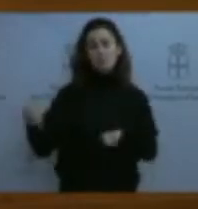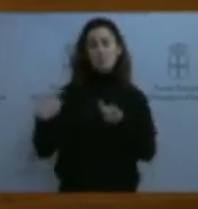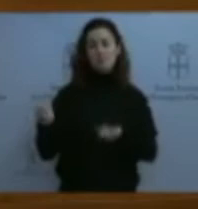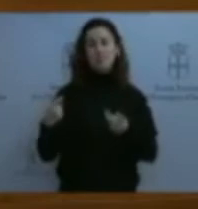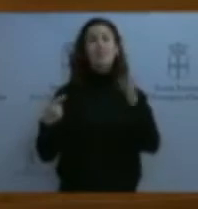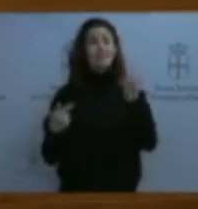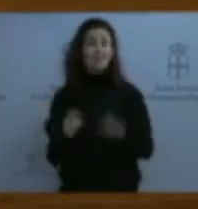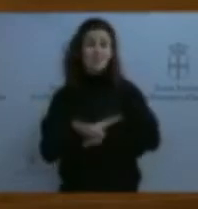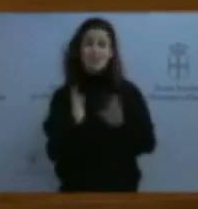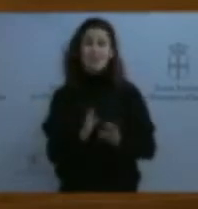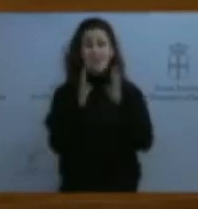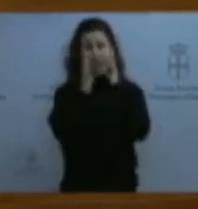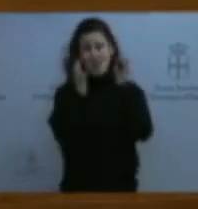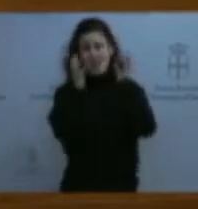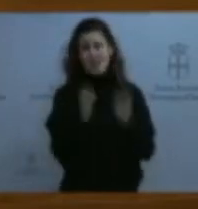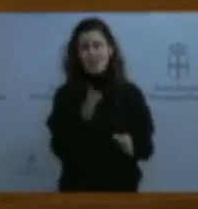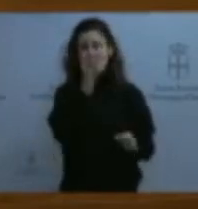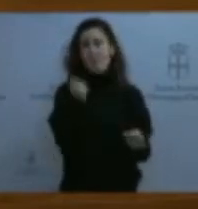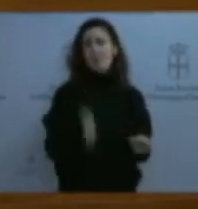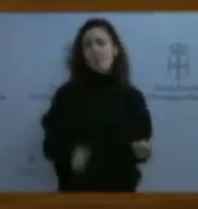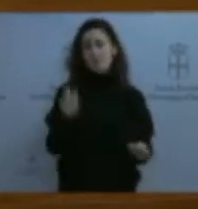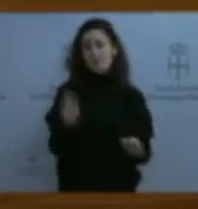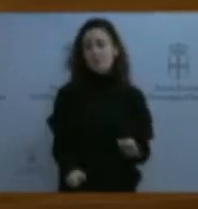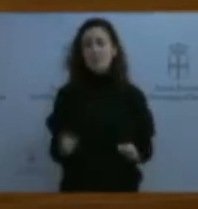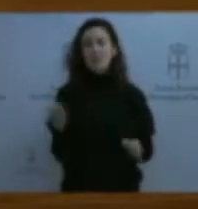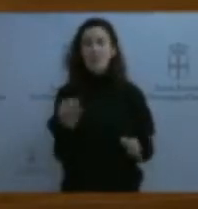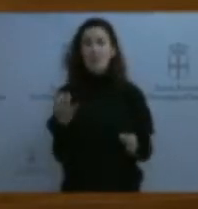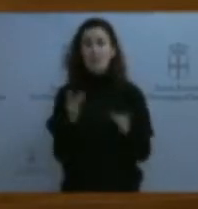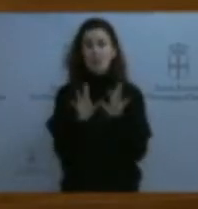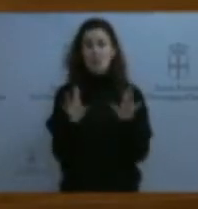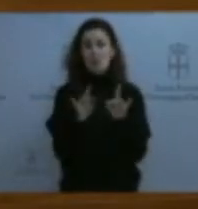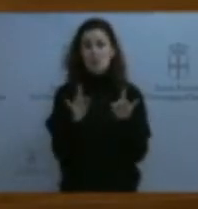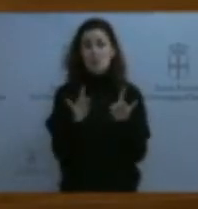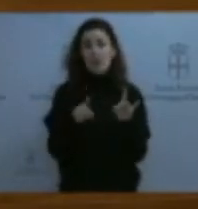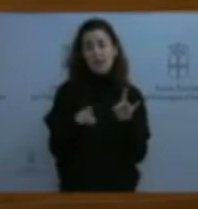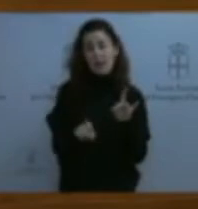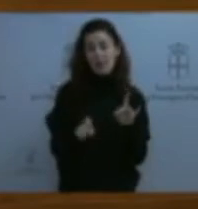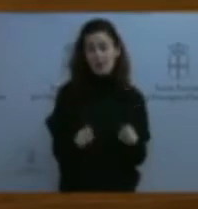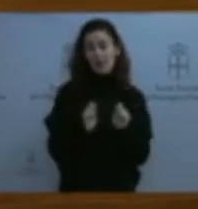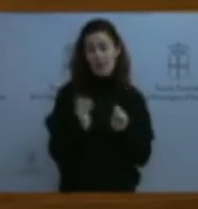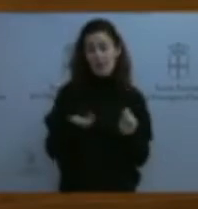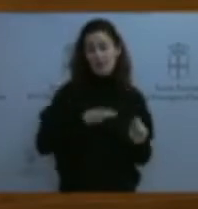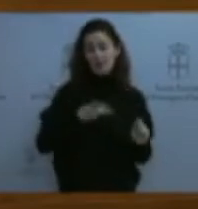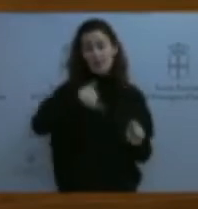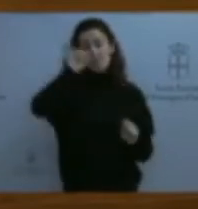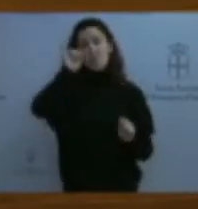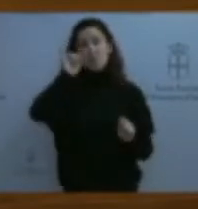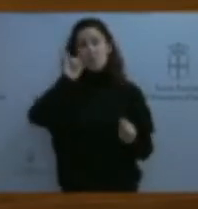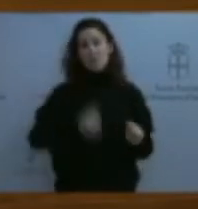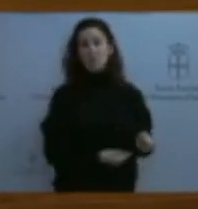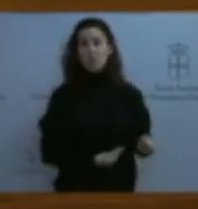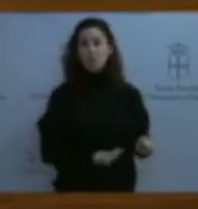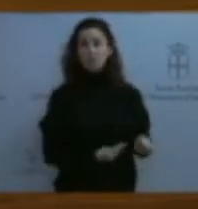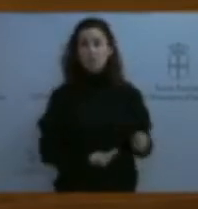valor incalculable que una profesional tenga que manipular un medicamento cancerígeno o que pone en riesgo la vida del feto si está